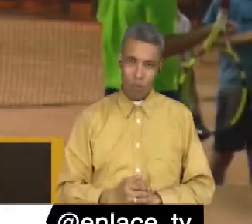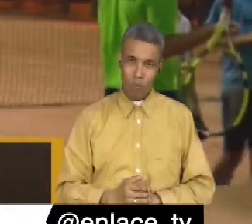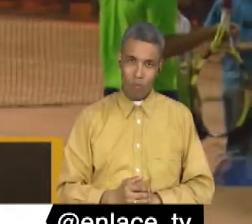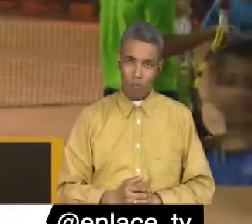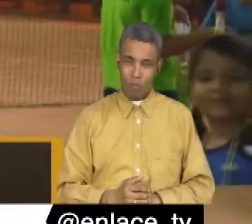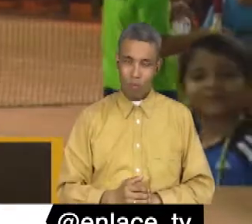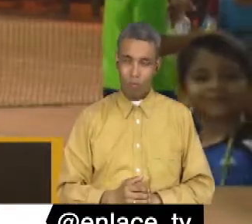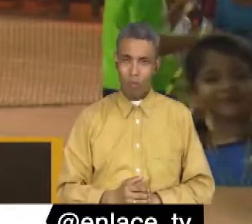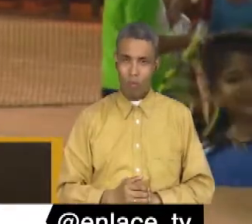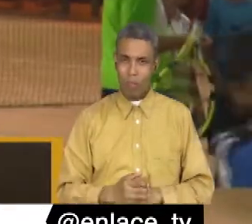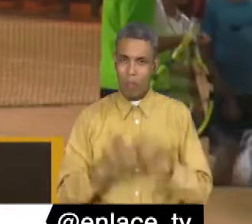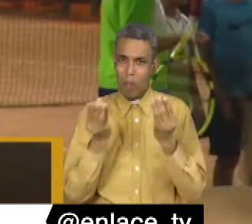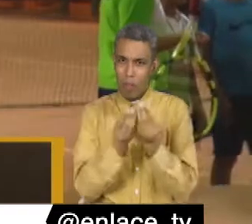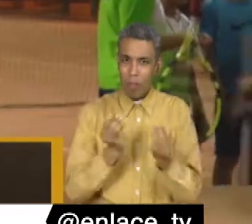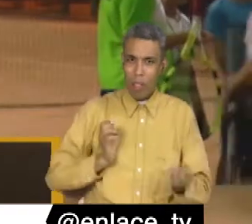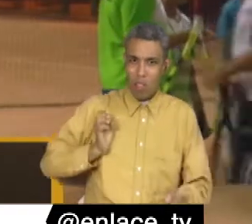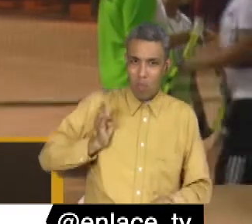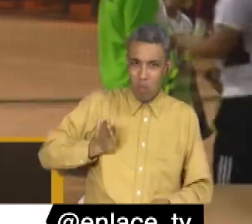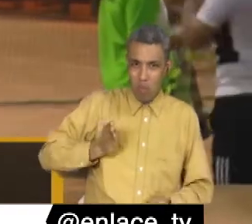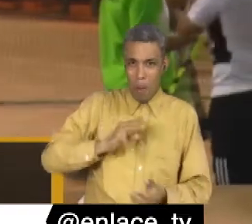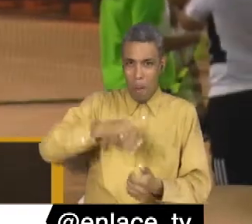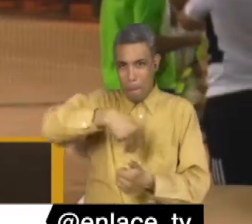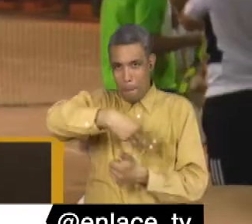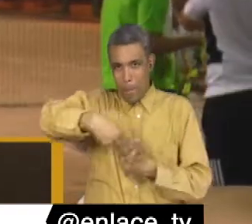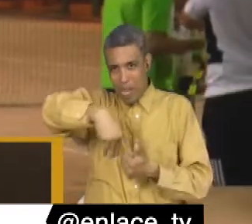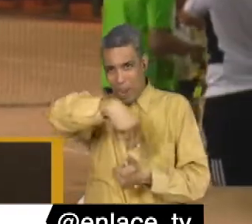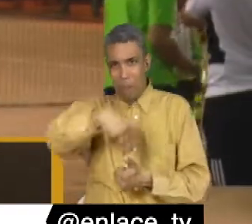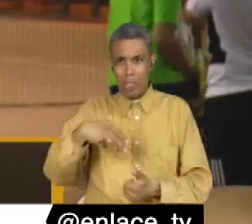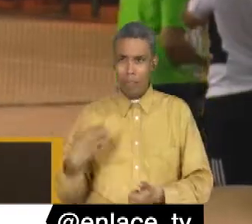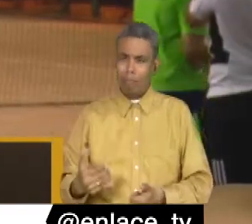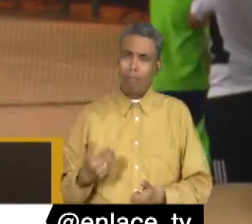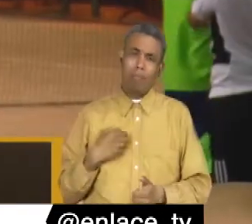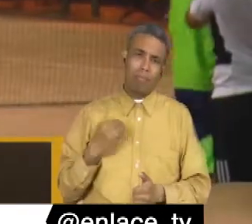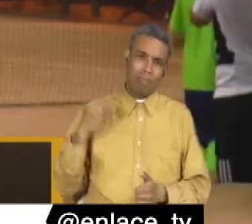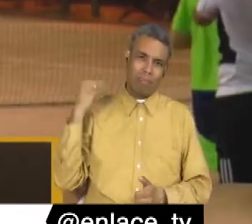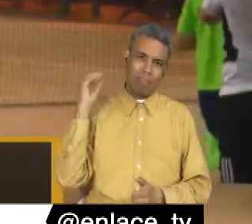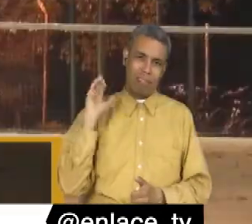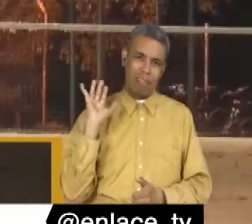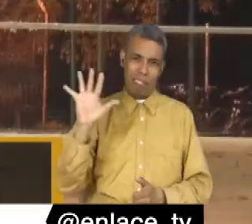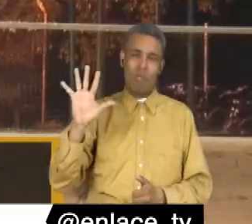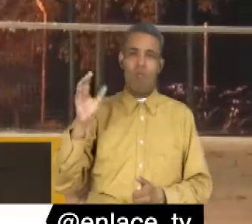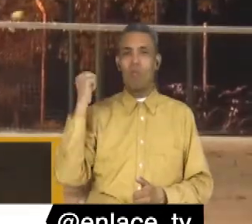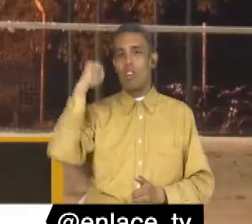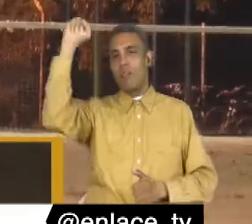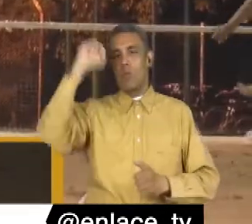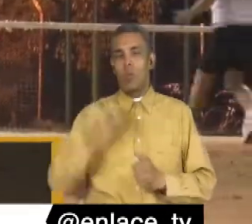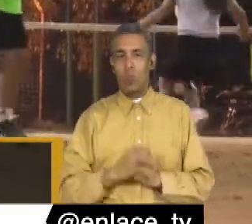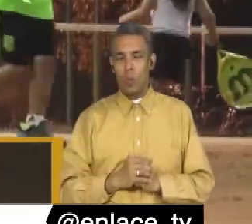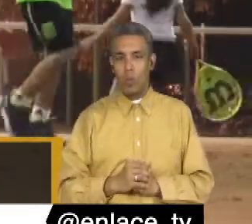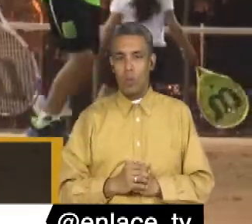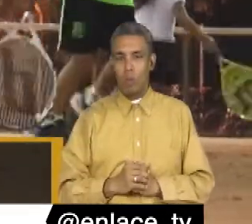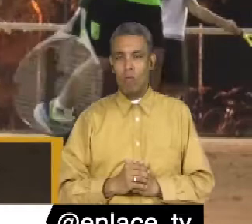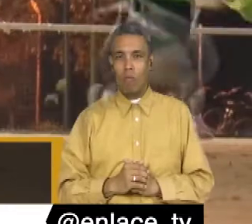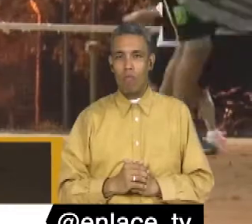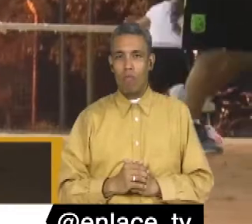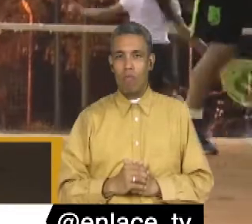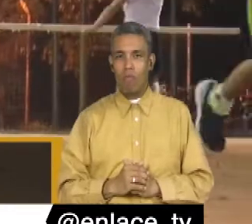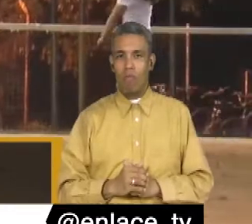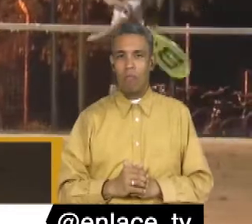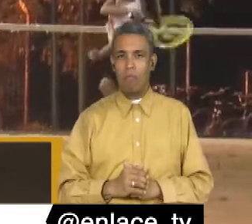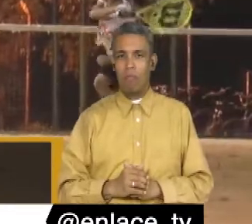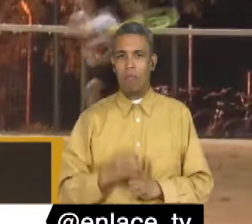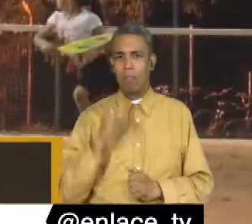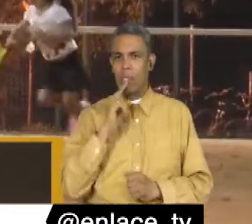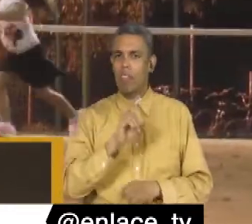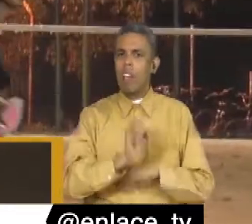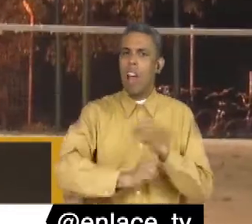Club Miramar, donde en las 4 categorías que se realizó en el Club Ritoque fuimos protagonistas en todas. Campeones en 6